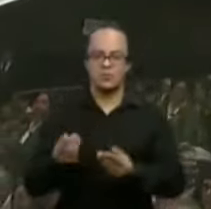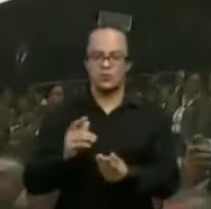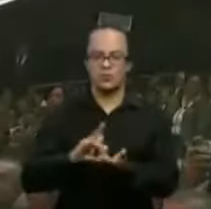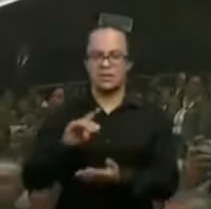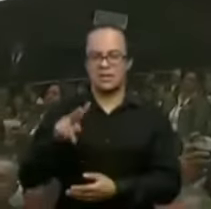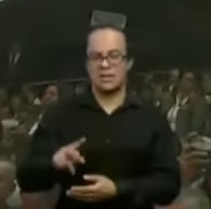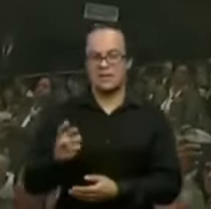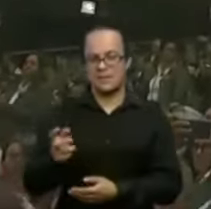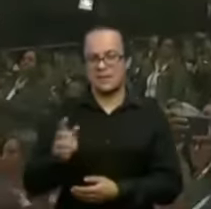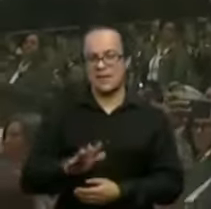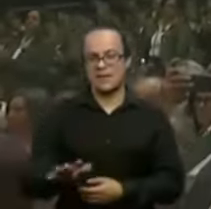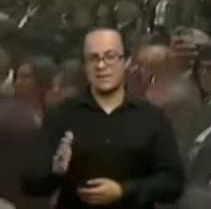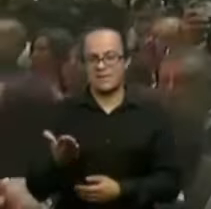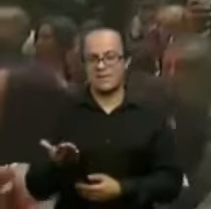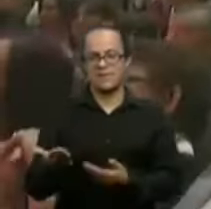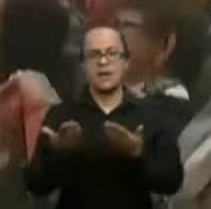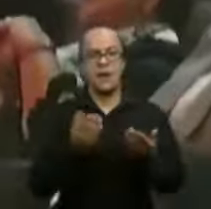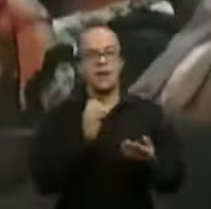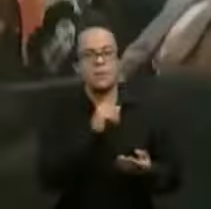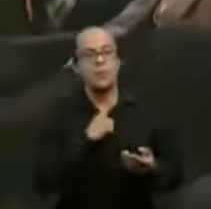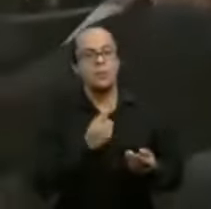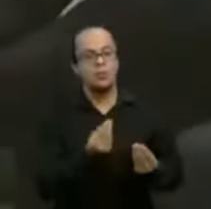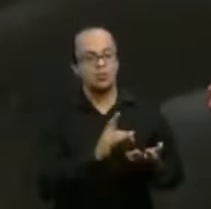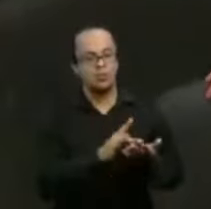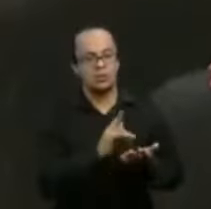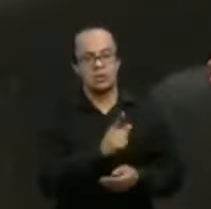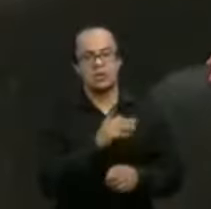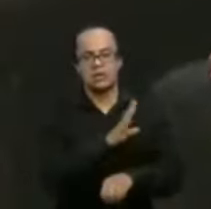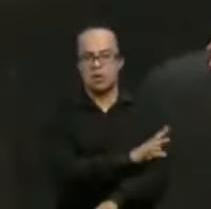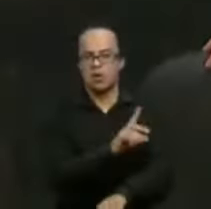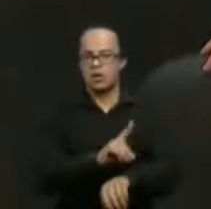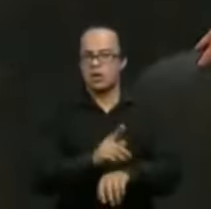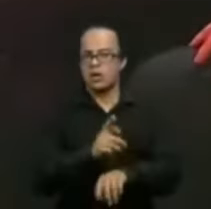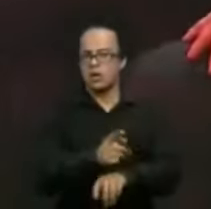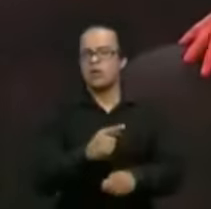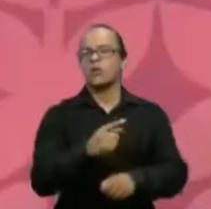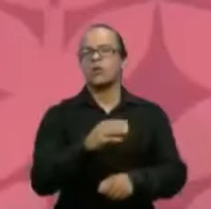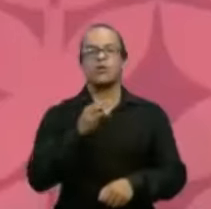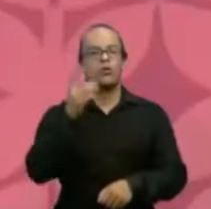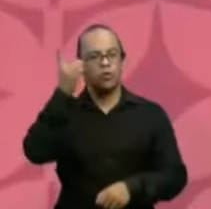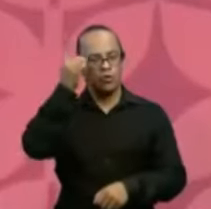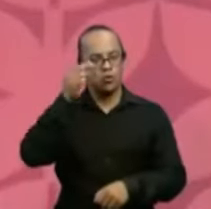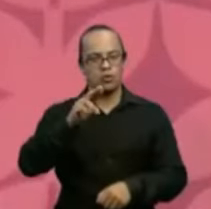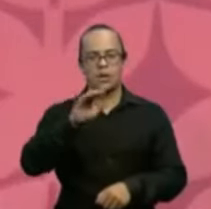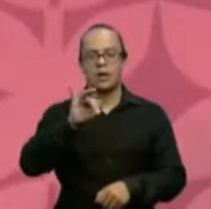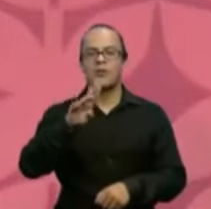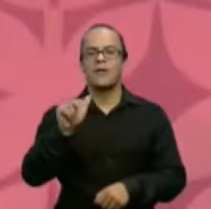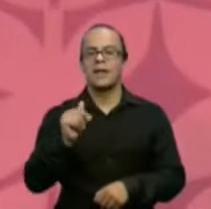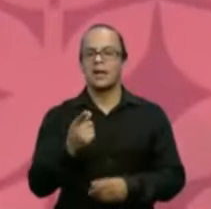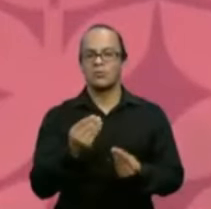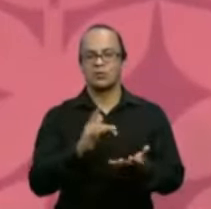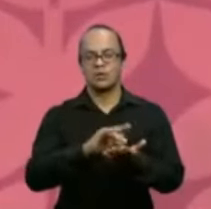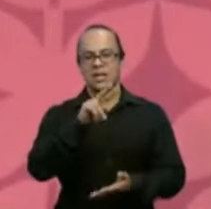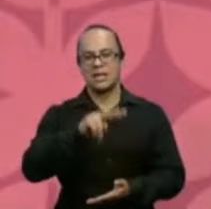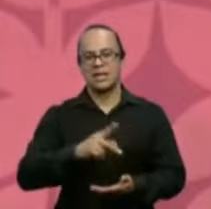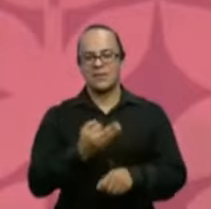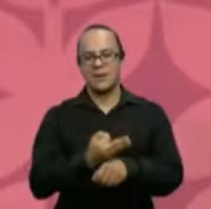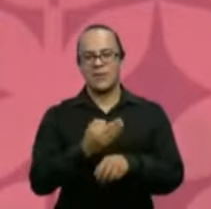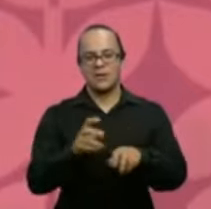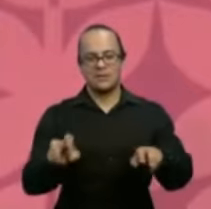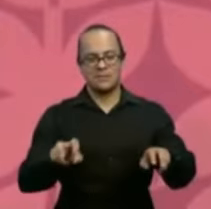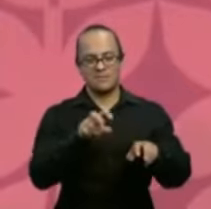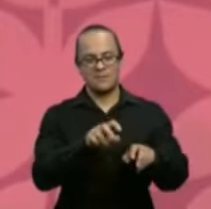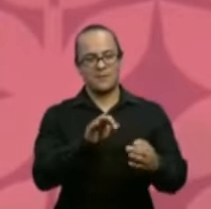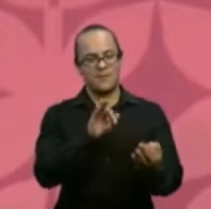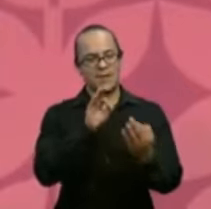lugar a dudas, también quiero agradecer la presencia de nuestra coordinadora, de la doctora Claudia Sheinbaum. Muchas gracias por estar aquí,